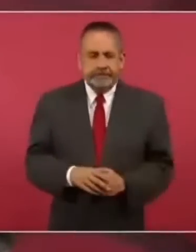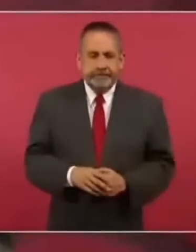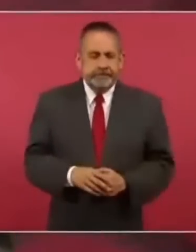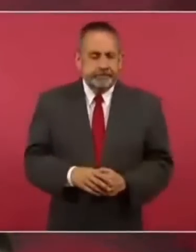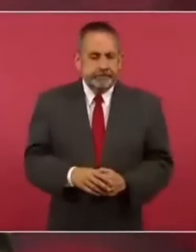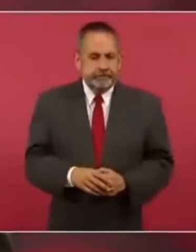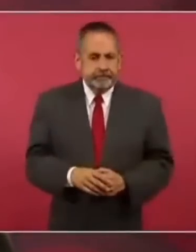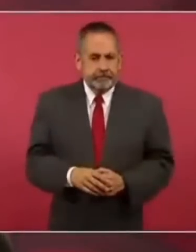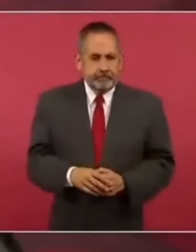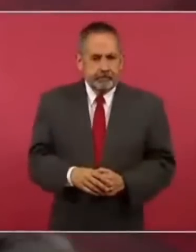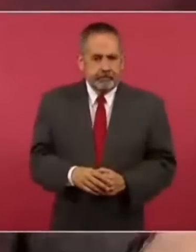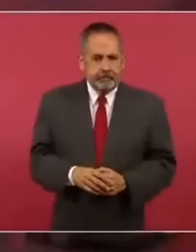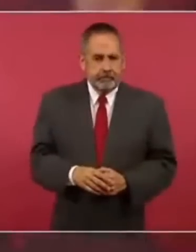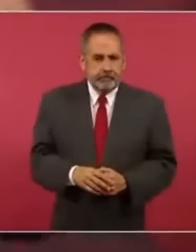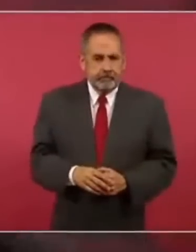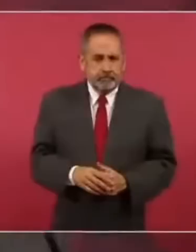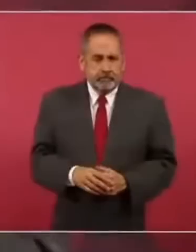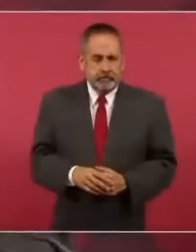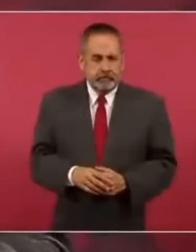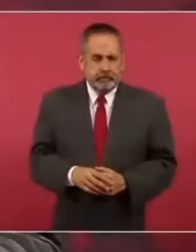porque quieren